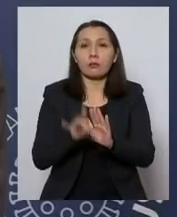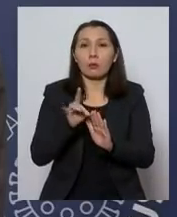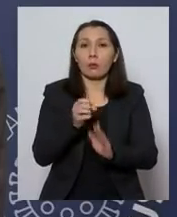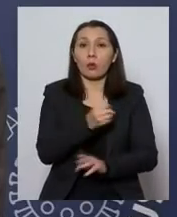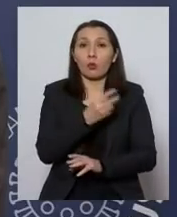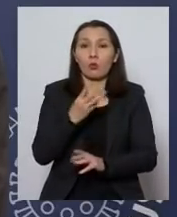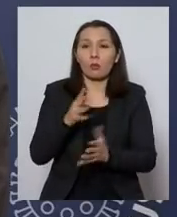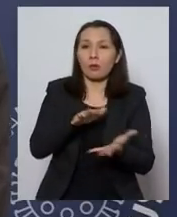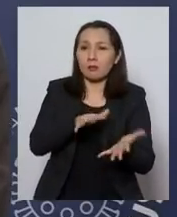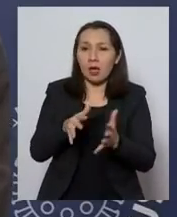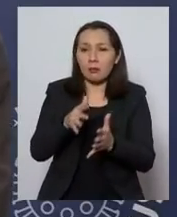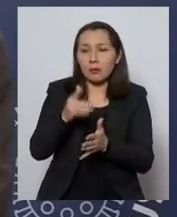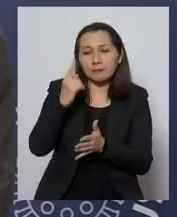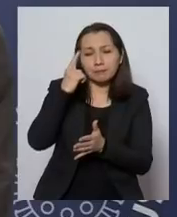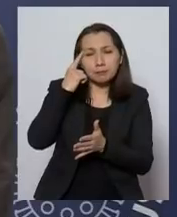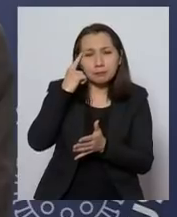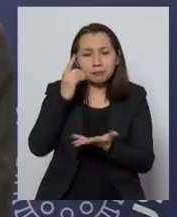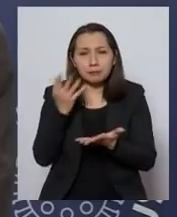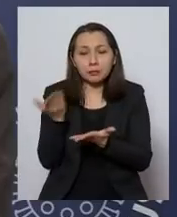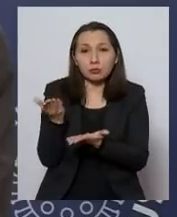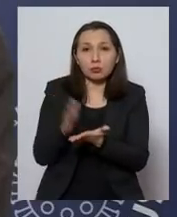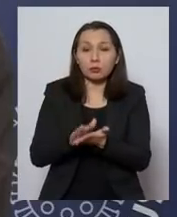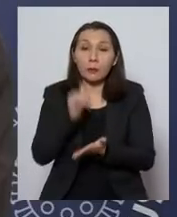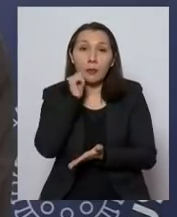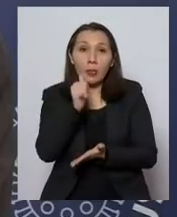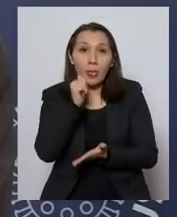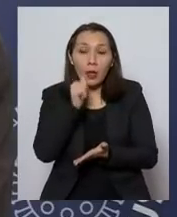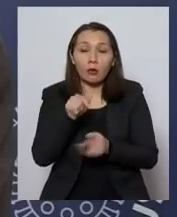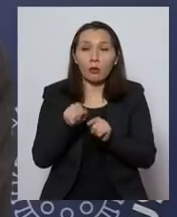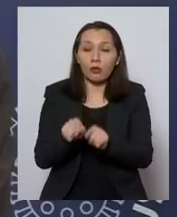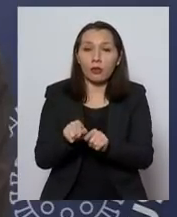número esperable de fallecidos todos los días,